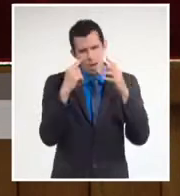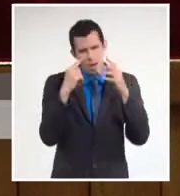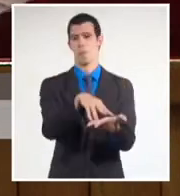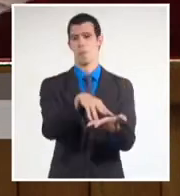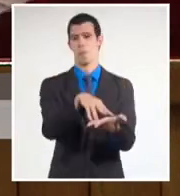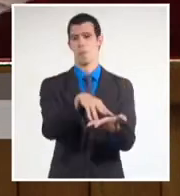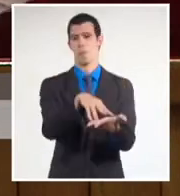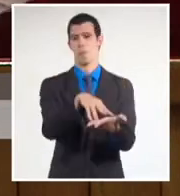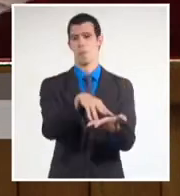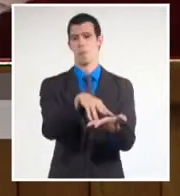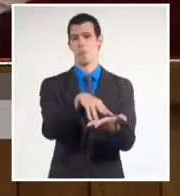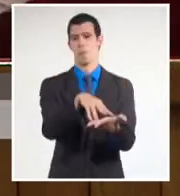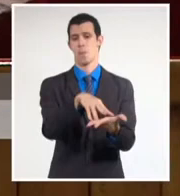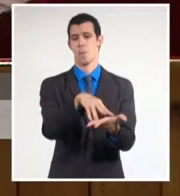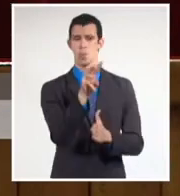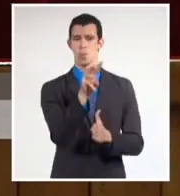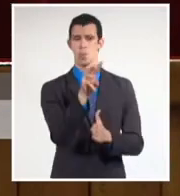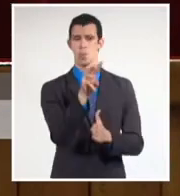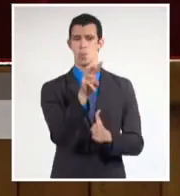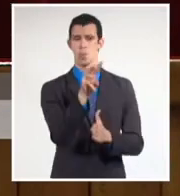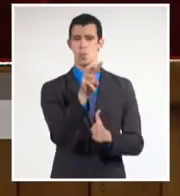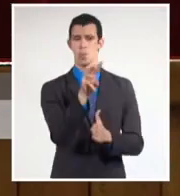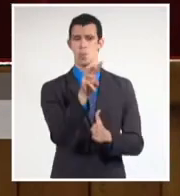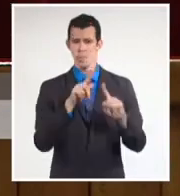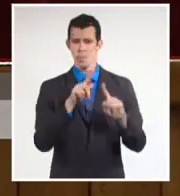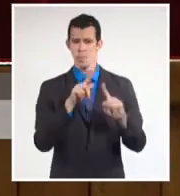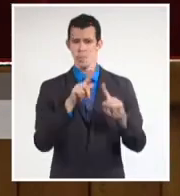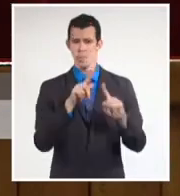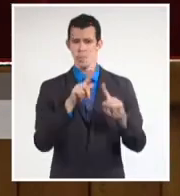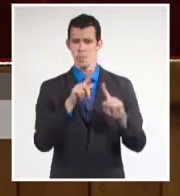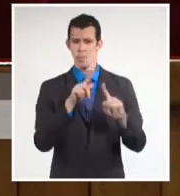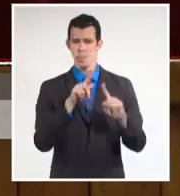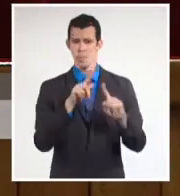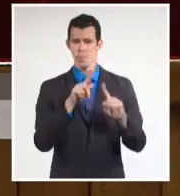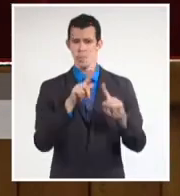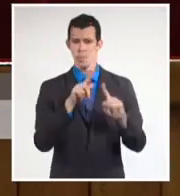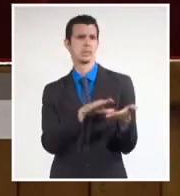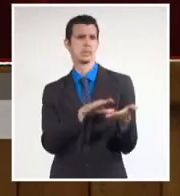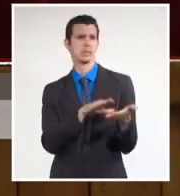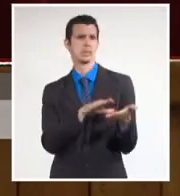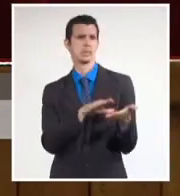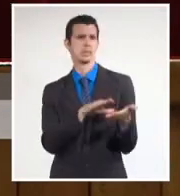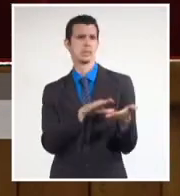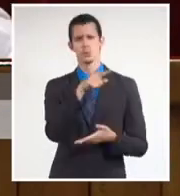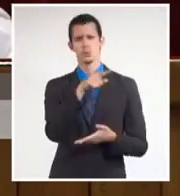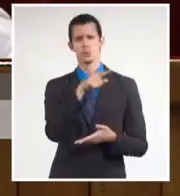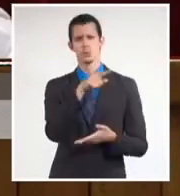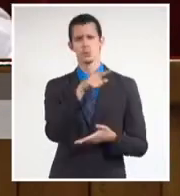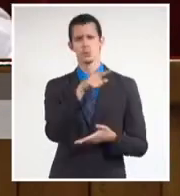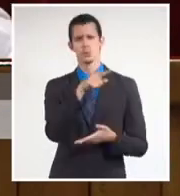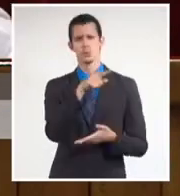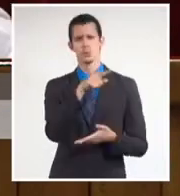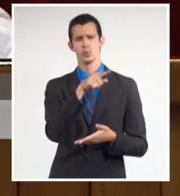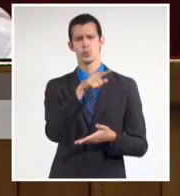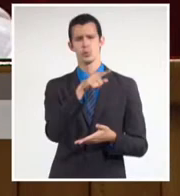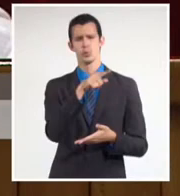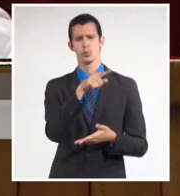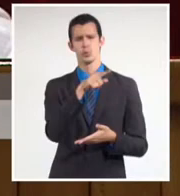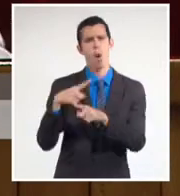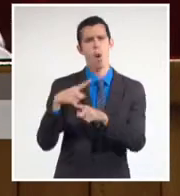núcleo del partido, hay una dirección administrativa revolucionaria. Entonces, ¿cómo se va a ganar más haciendo lo